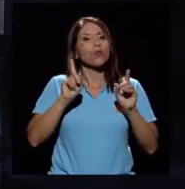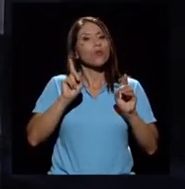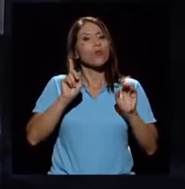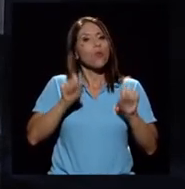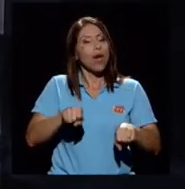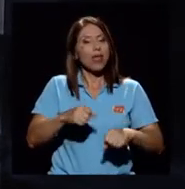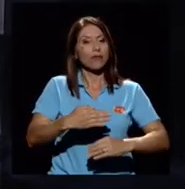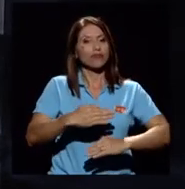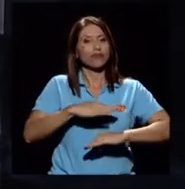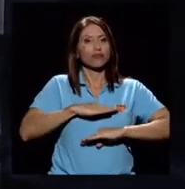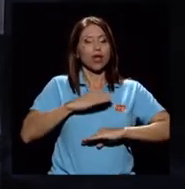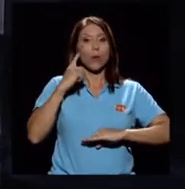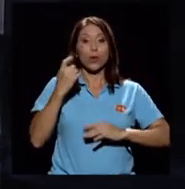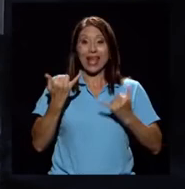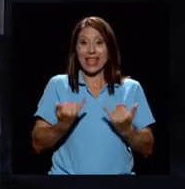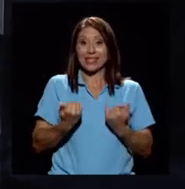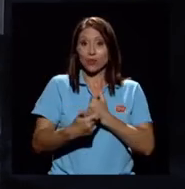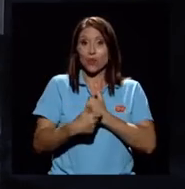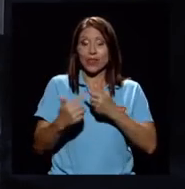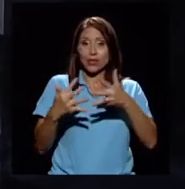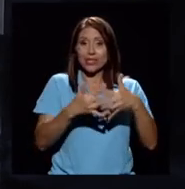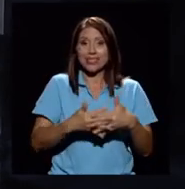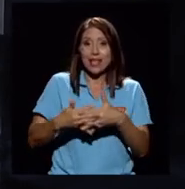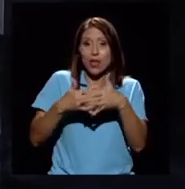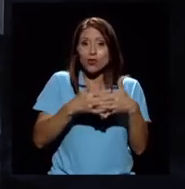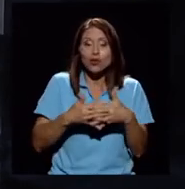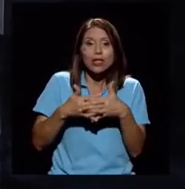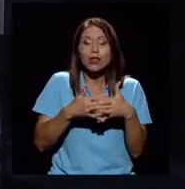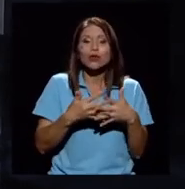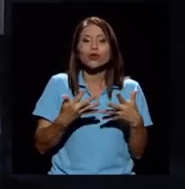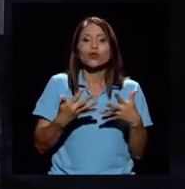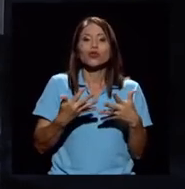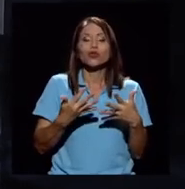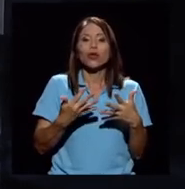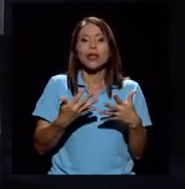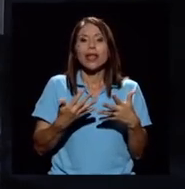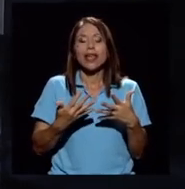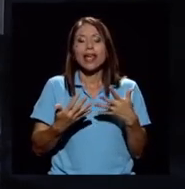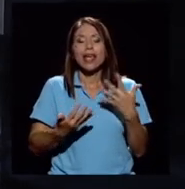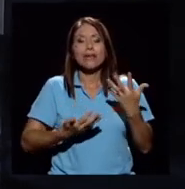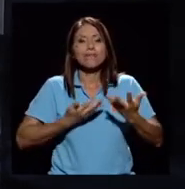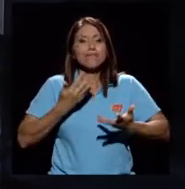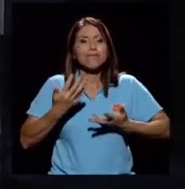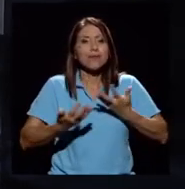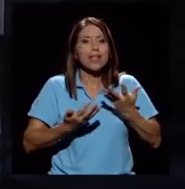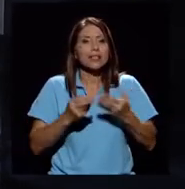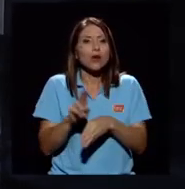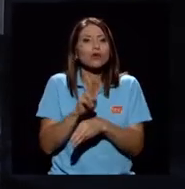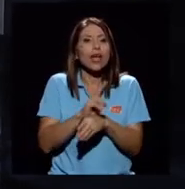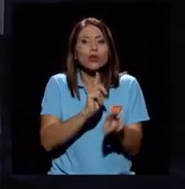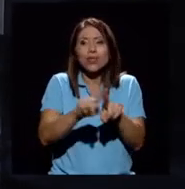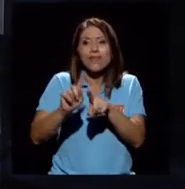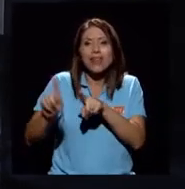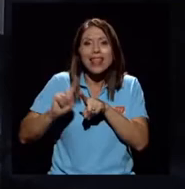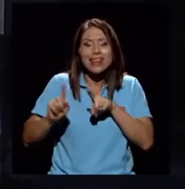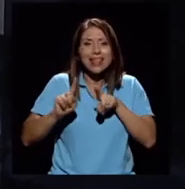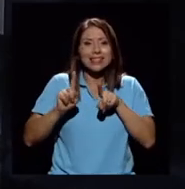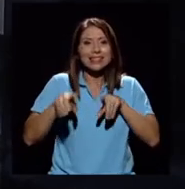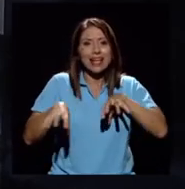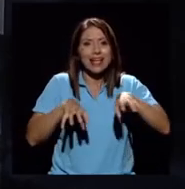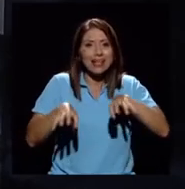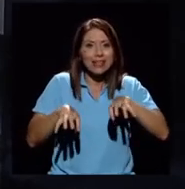unidos de éste los diferentes foros como el por ejemplo de iniciativa por el pacífico